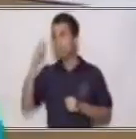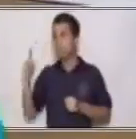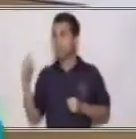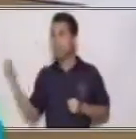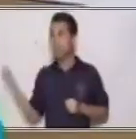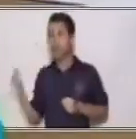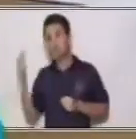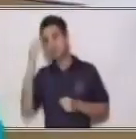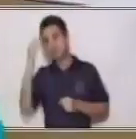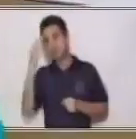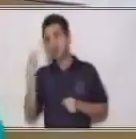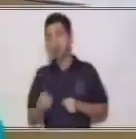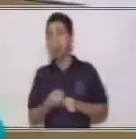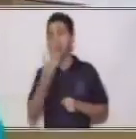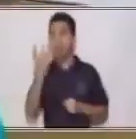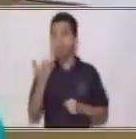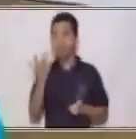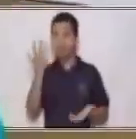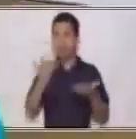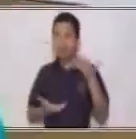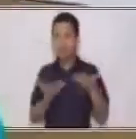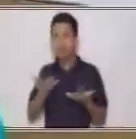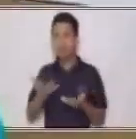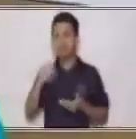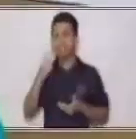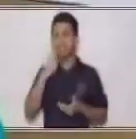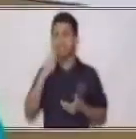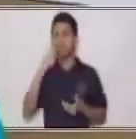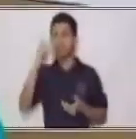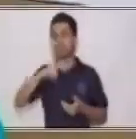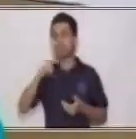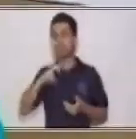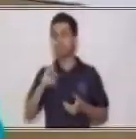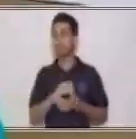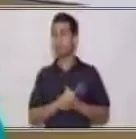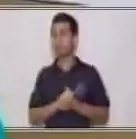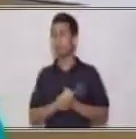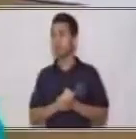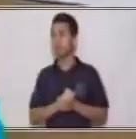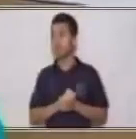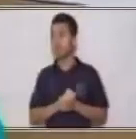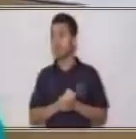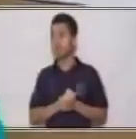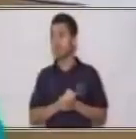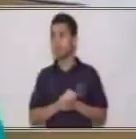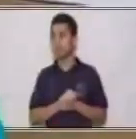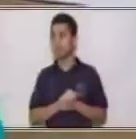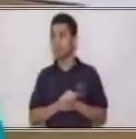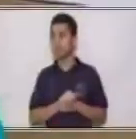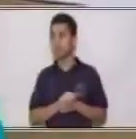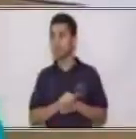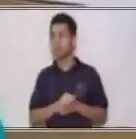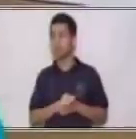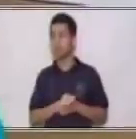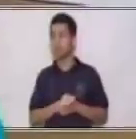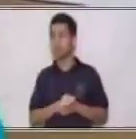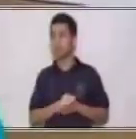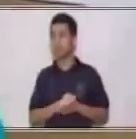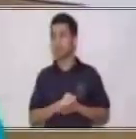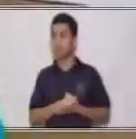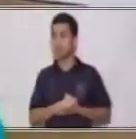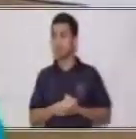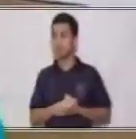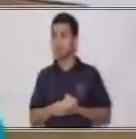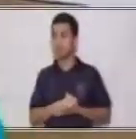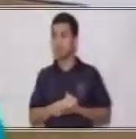para saber cuántas libras de arroz vamos a necesitar? Pensemos muy bien. ¿Qué